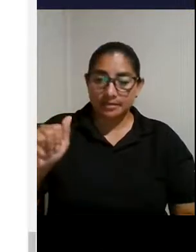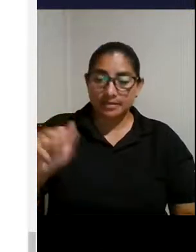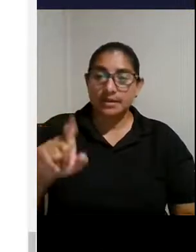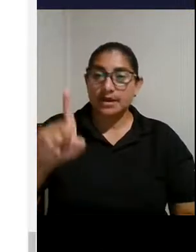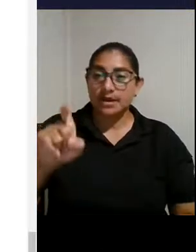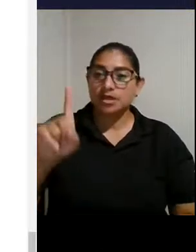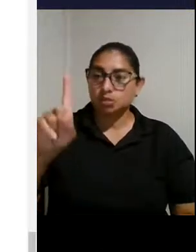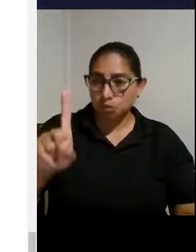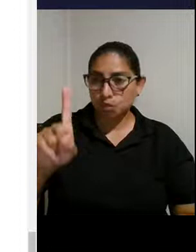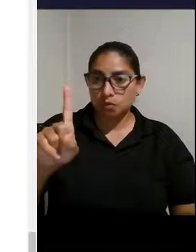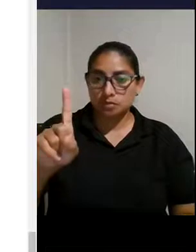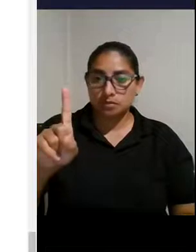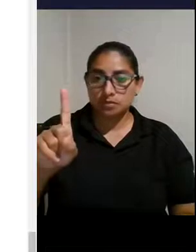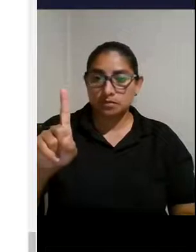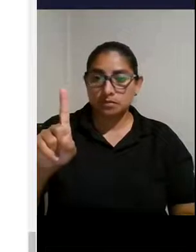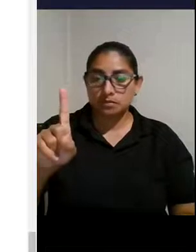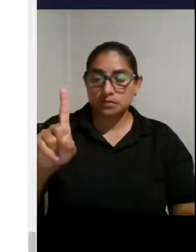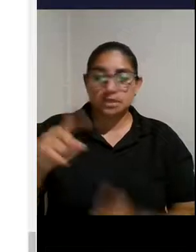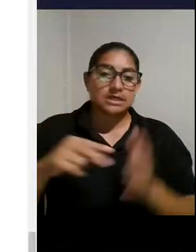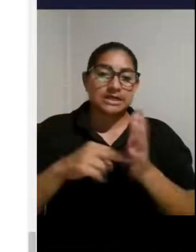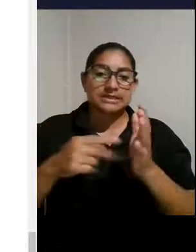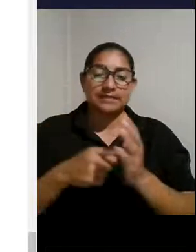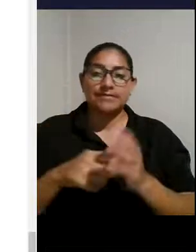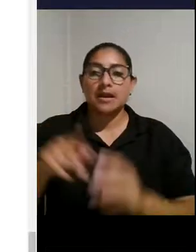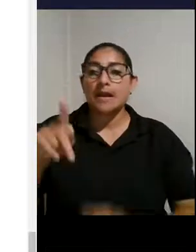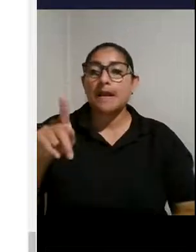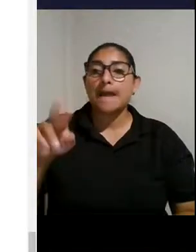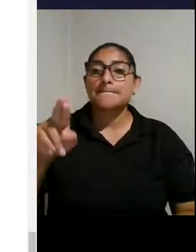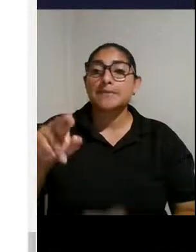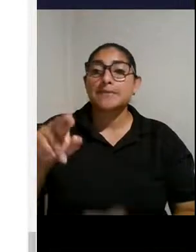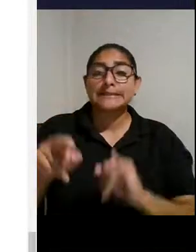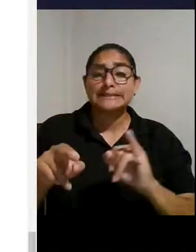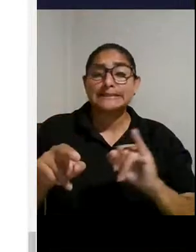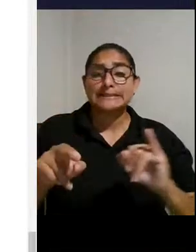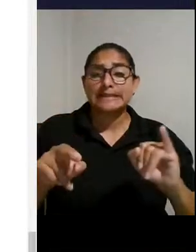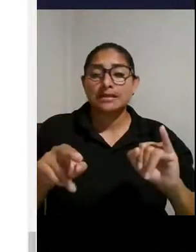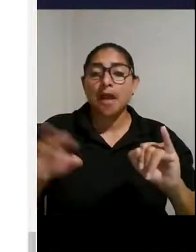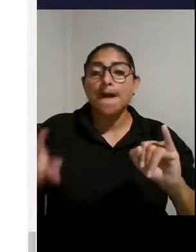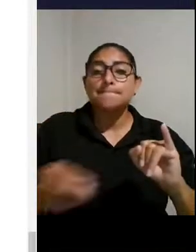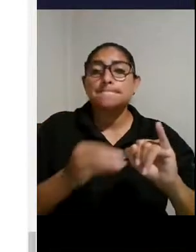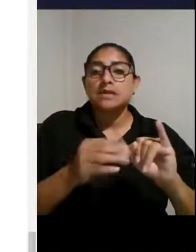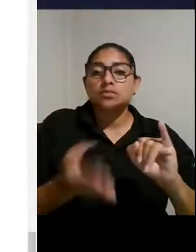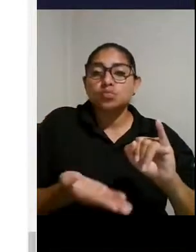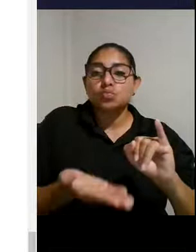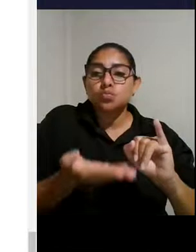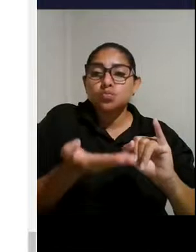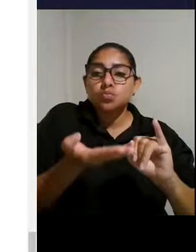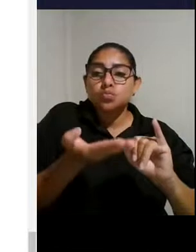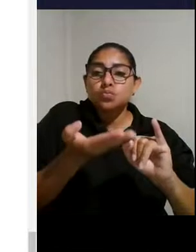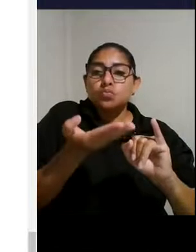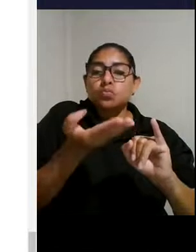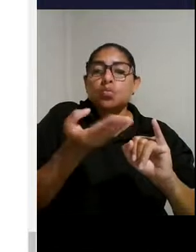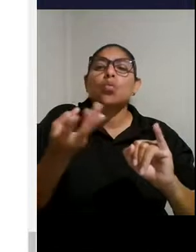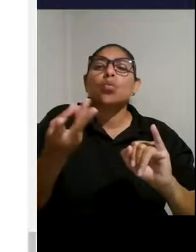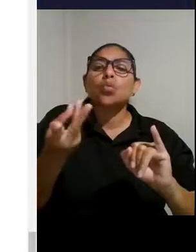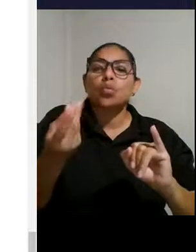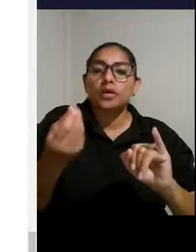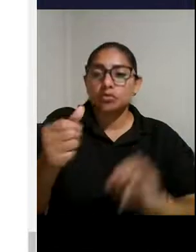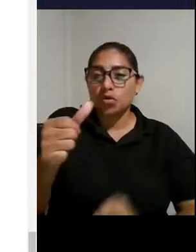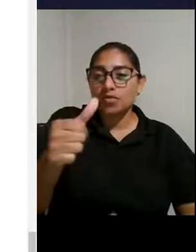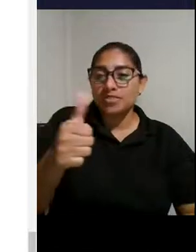X1, es decir, de la imagen que está más a la izquierda, más el incremento, que en este caso el incremento era de